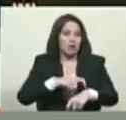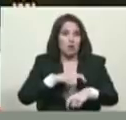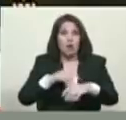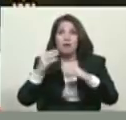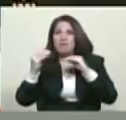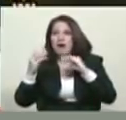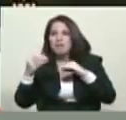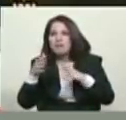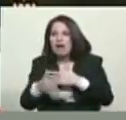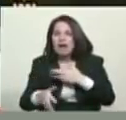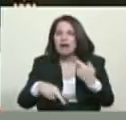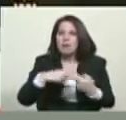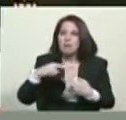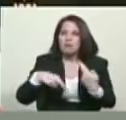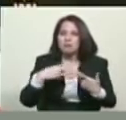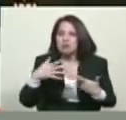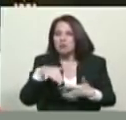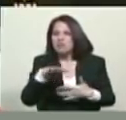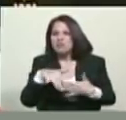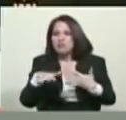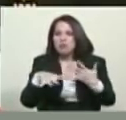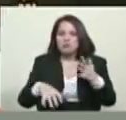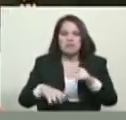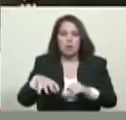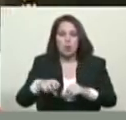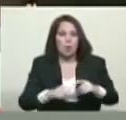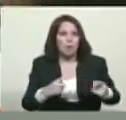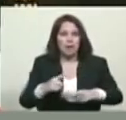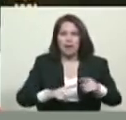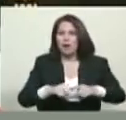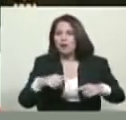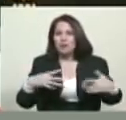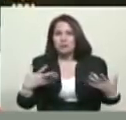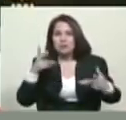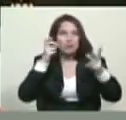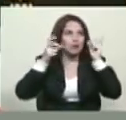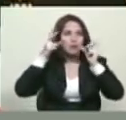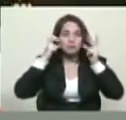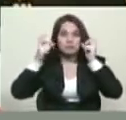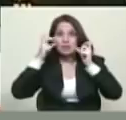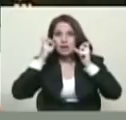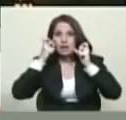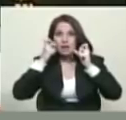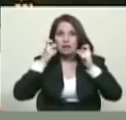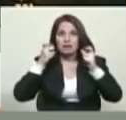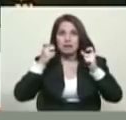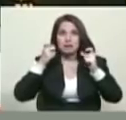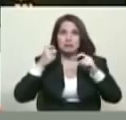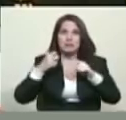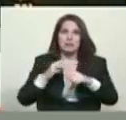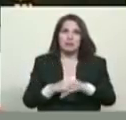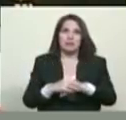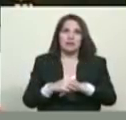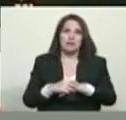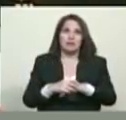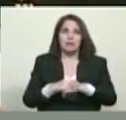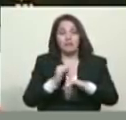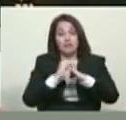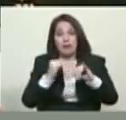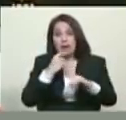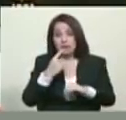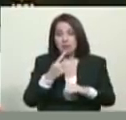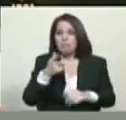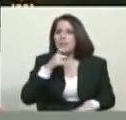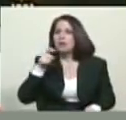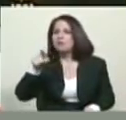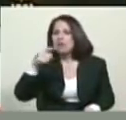hace la revolución? ¿De dónde se compran armas, balas? Eso quería escuchar de Fidel. Finalmente me atreví a decir, preguntarle